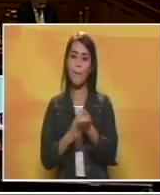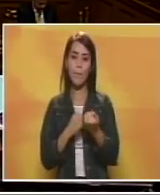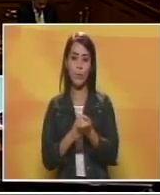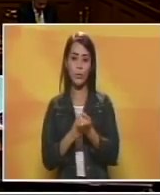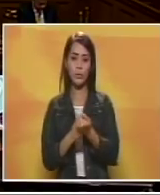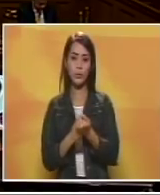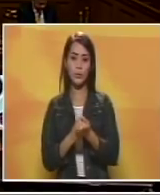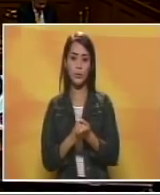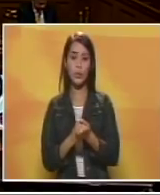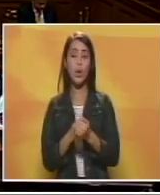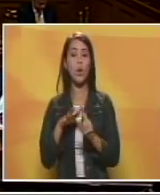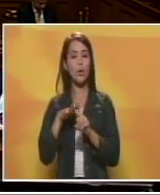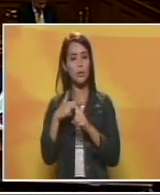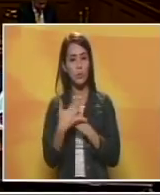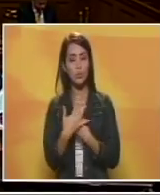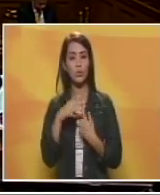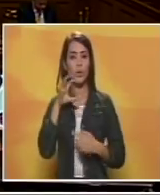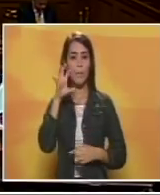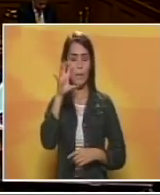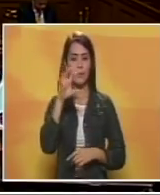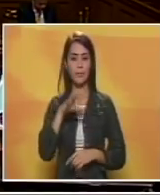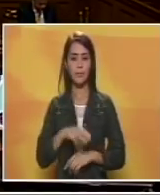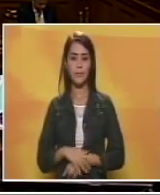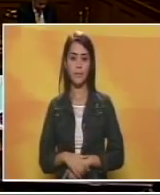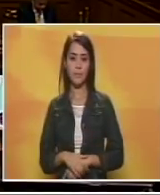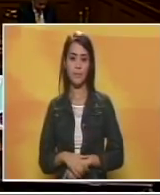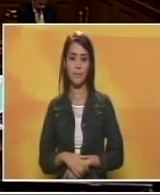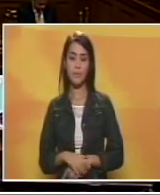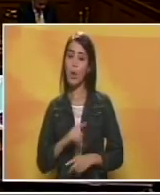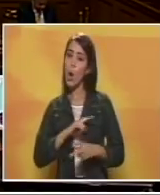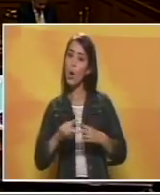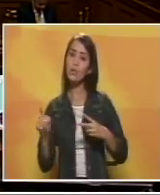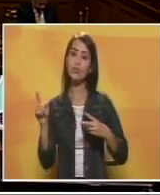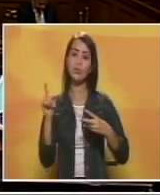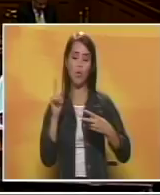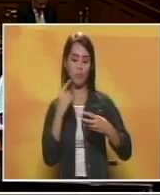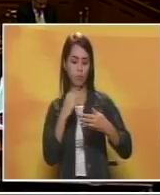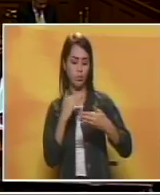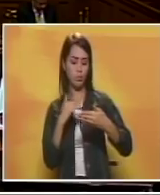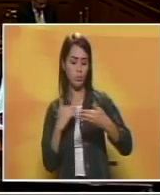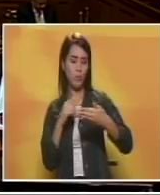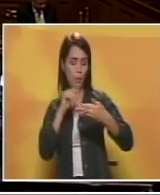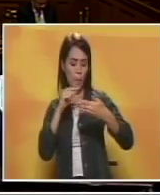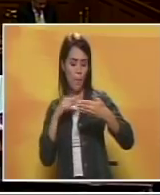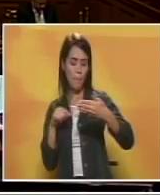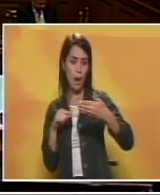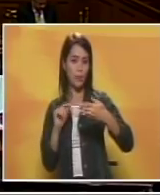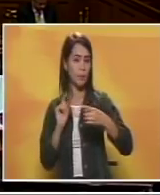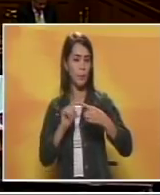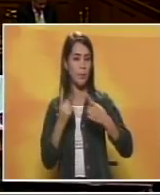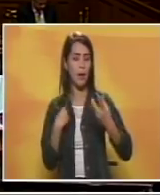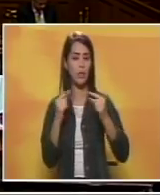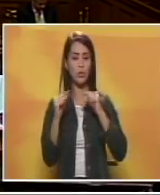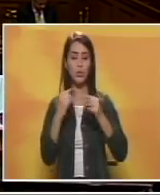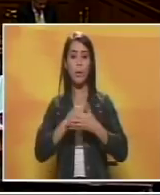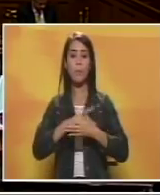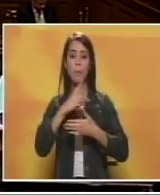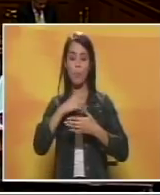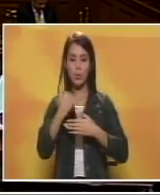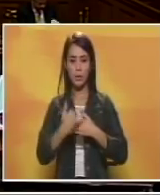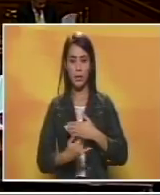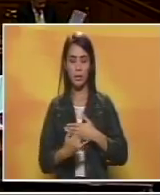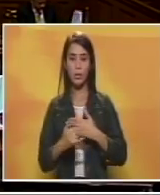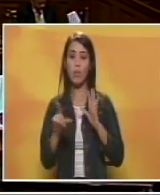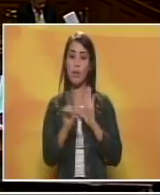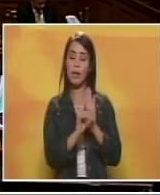solidaridad con la situación de Nicaragua. Hay otros puntos en el orden del día, son la primera discusión del proyecto de ley de